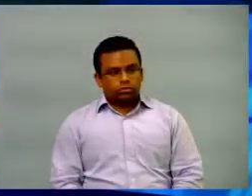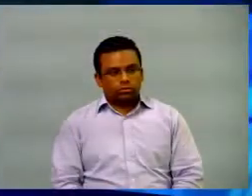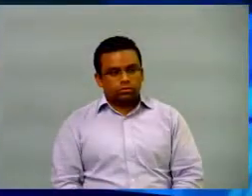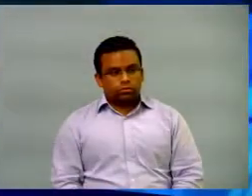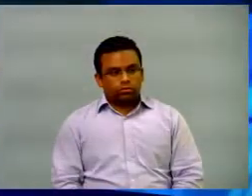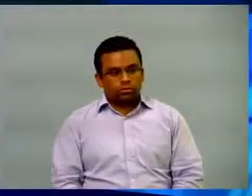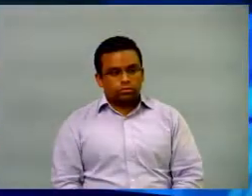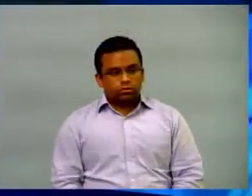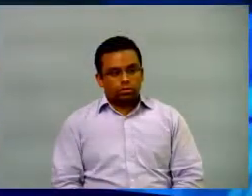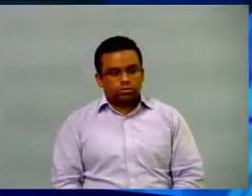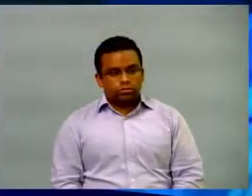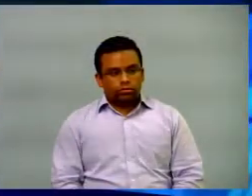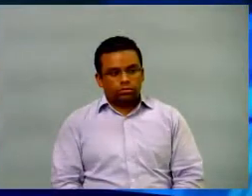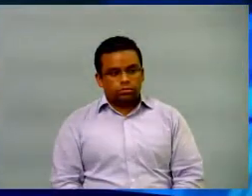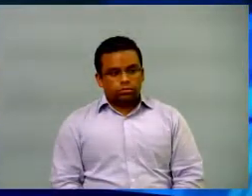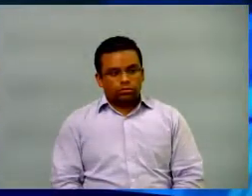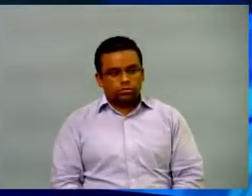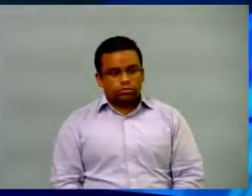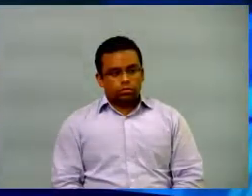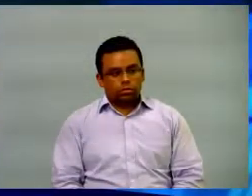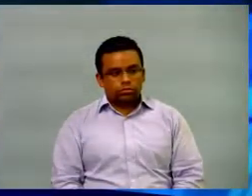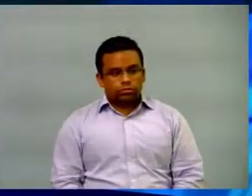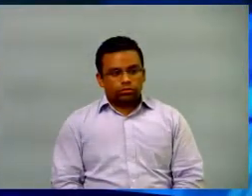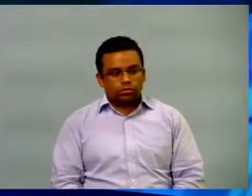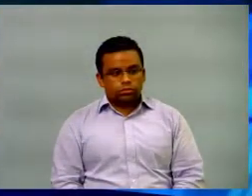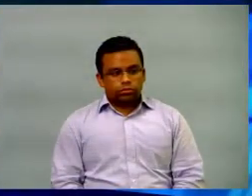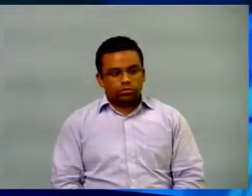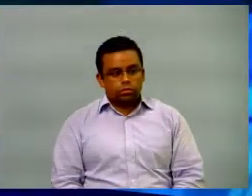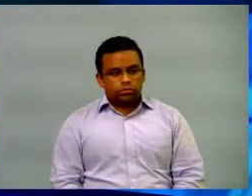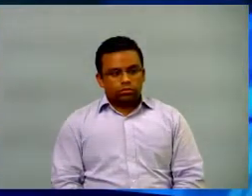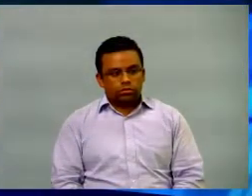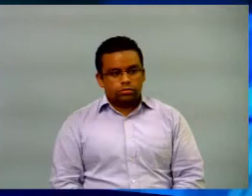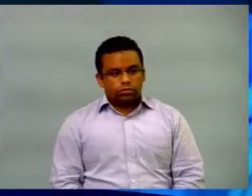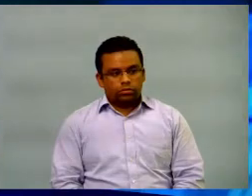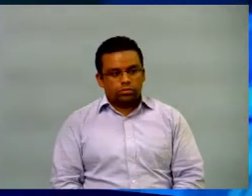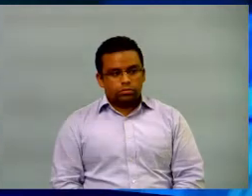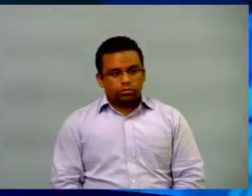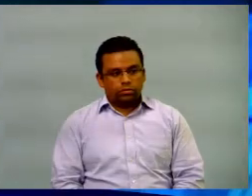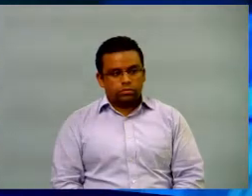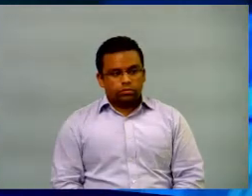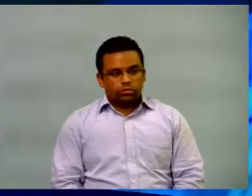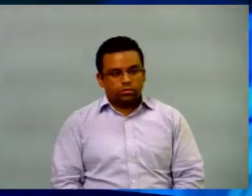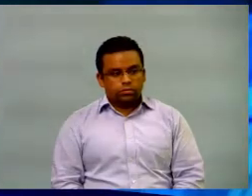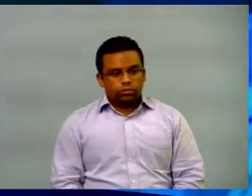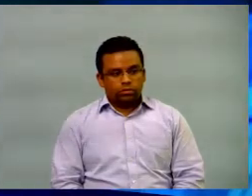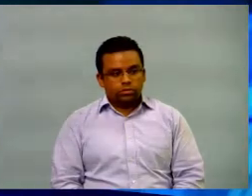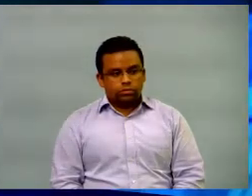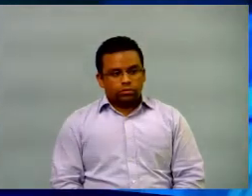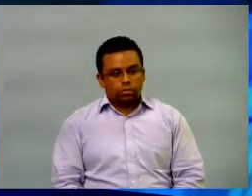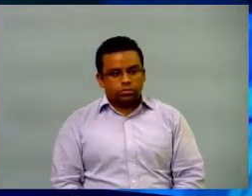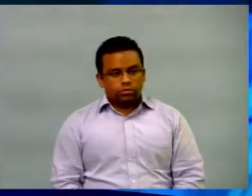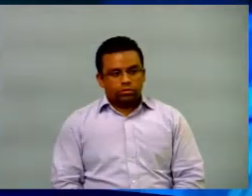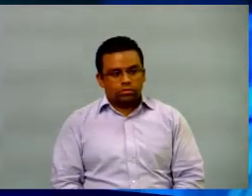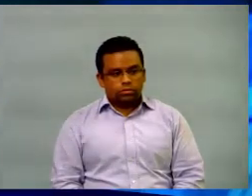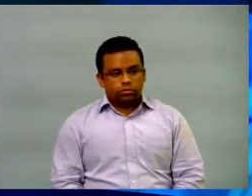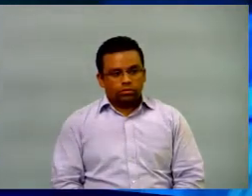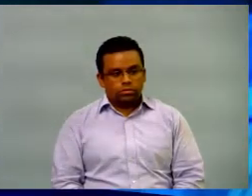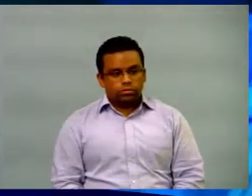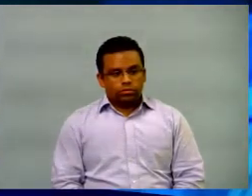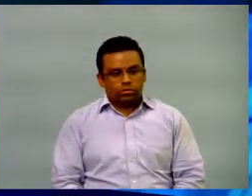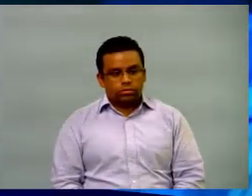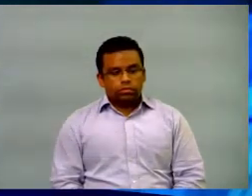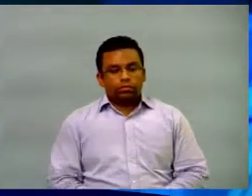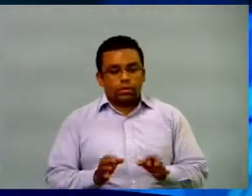o ubicarse en cualquier profesión y ser exitoso. La comprensión de lectura es fundamental,